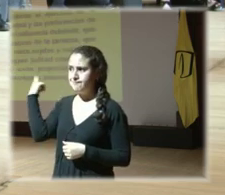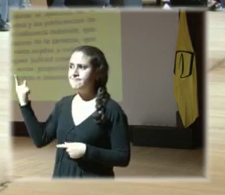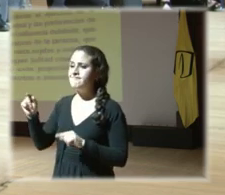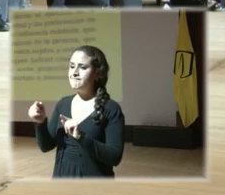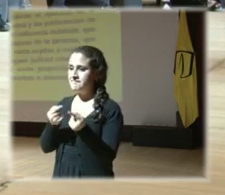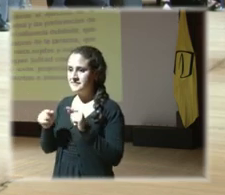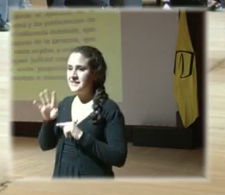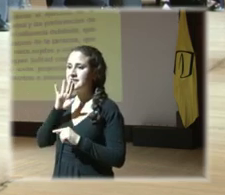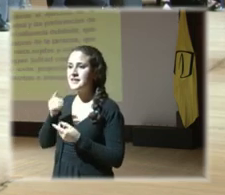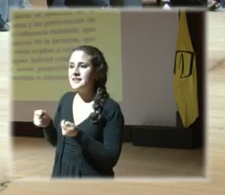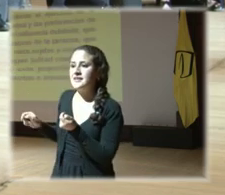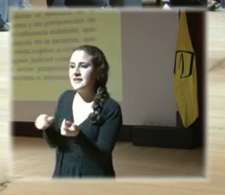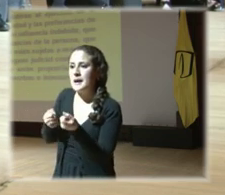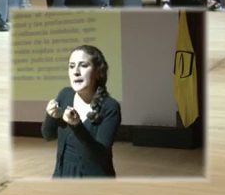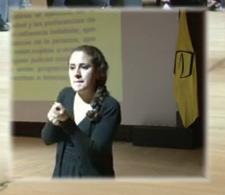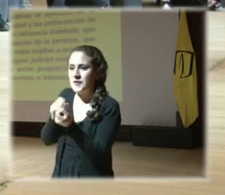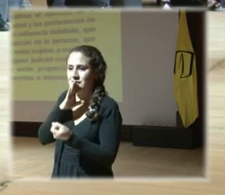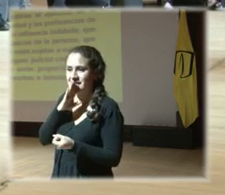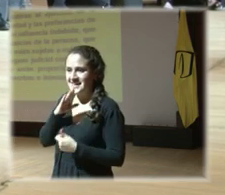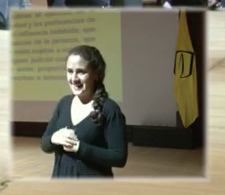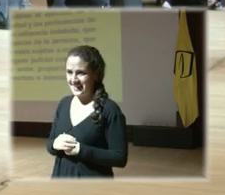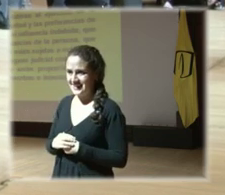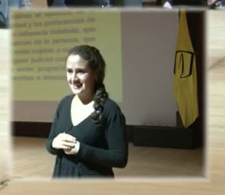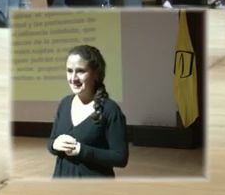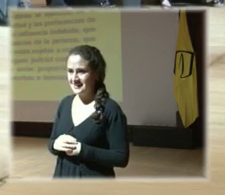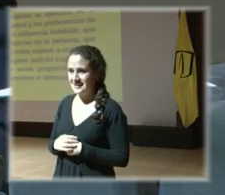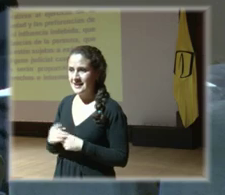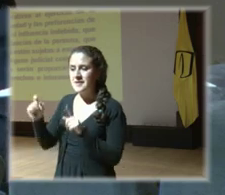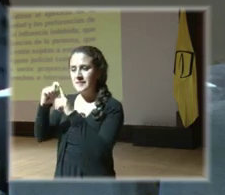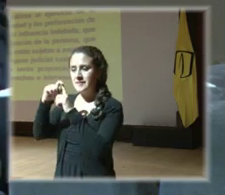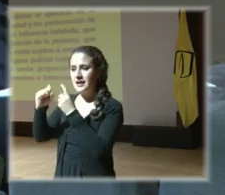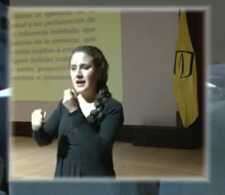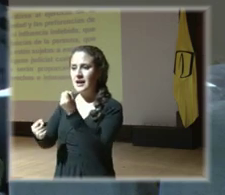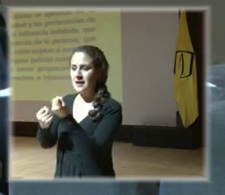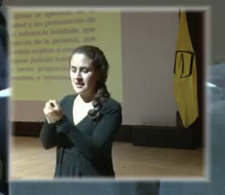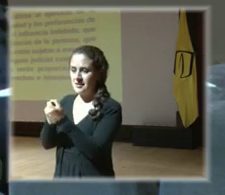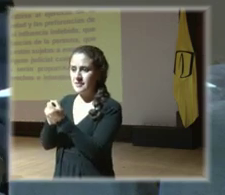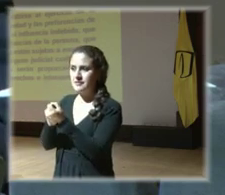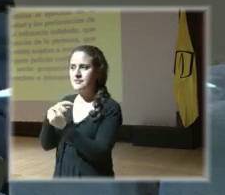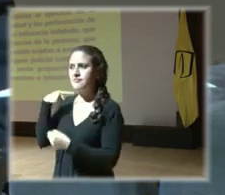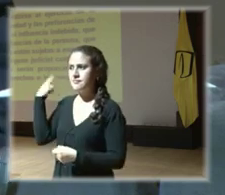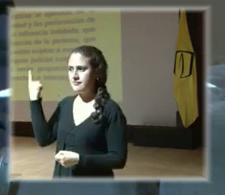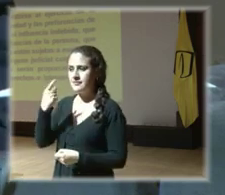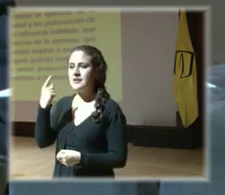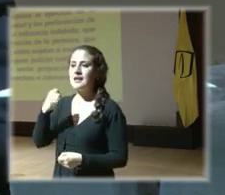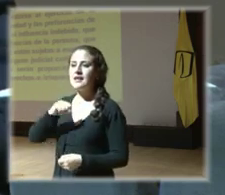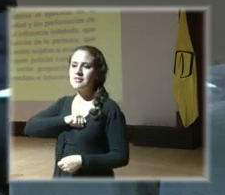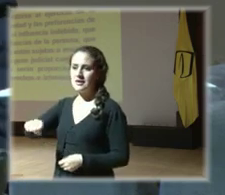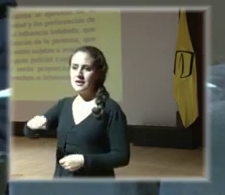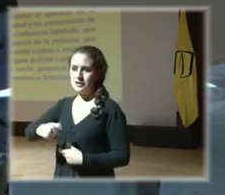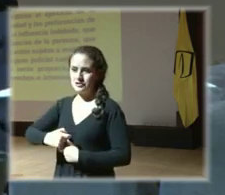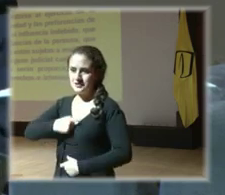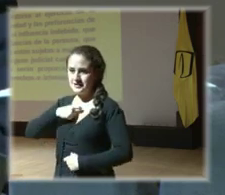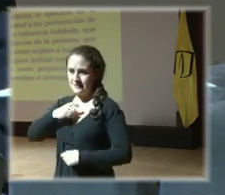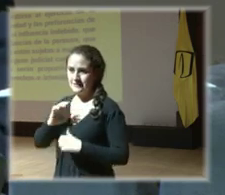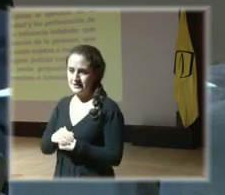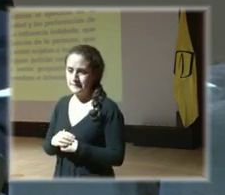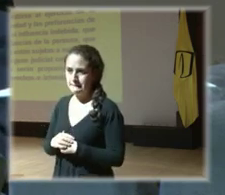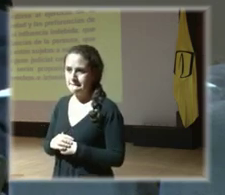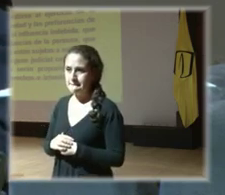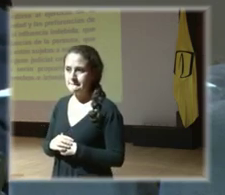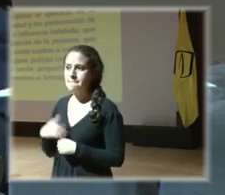esto, porque la noción de apoyo trasciende, digamos, el ámbito clásico del derecho civil. Entonces